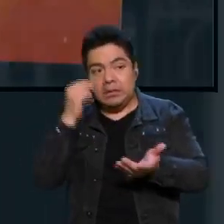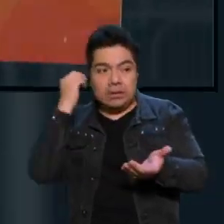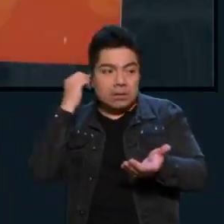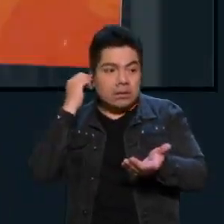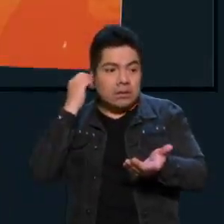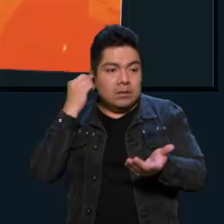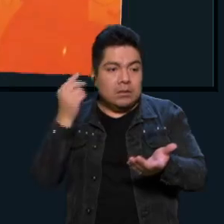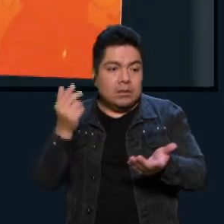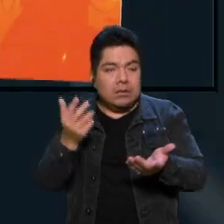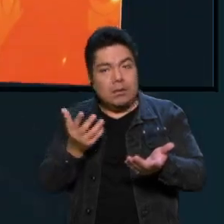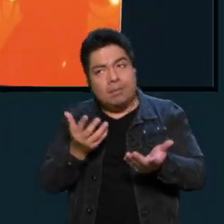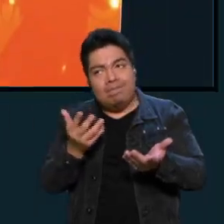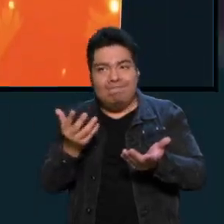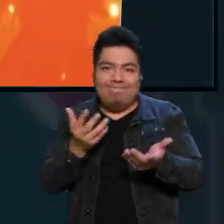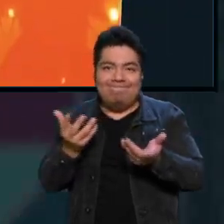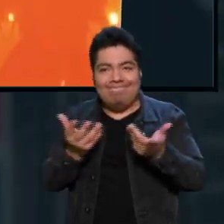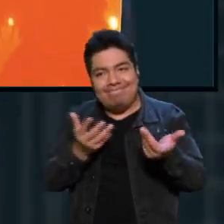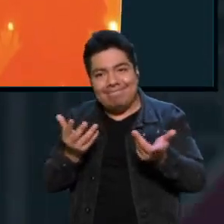posibles